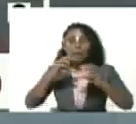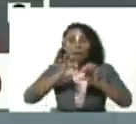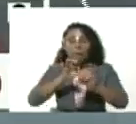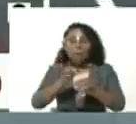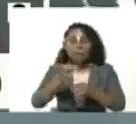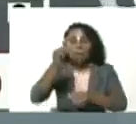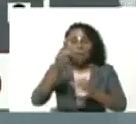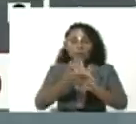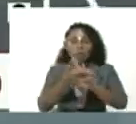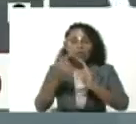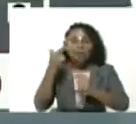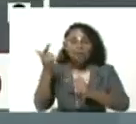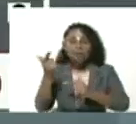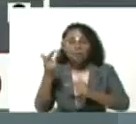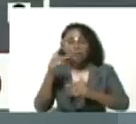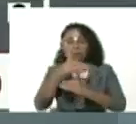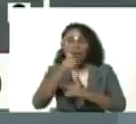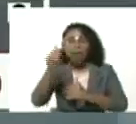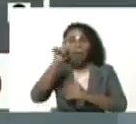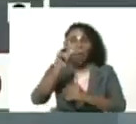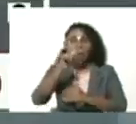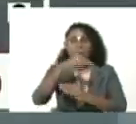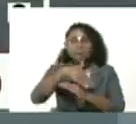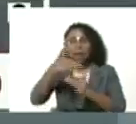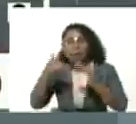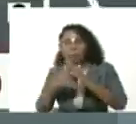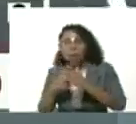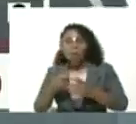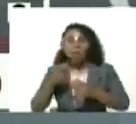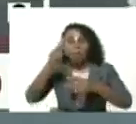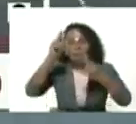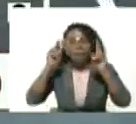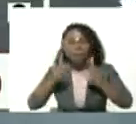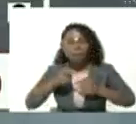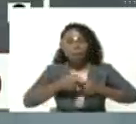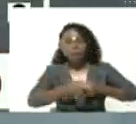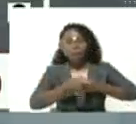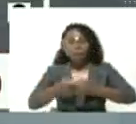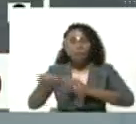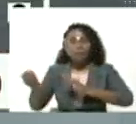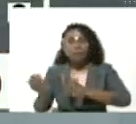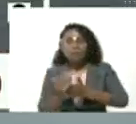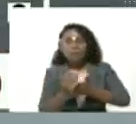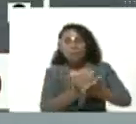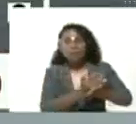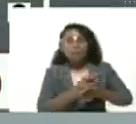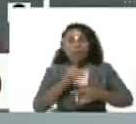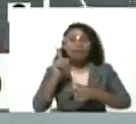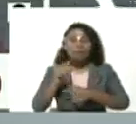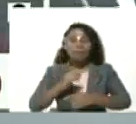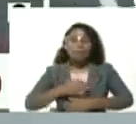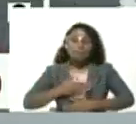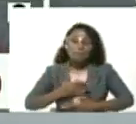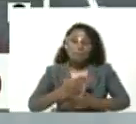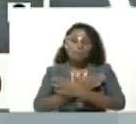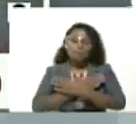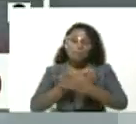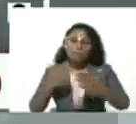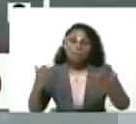aguas abajo, para empezar a remover los sedimentos, para hacer las canalizaciones y así pues brindarle